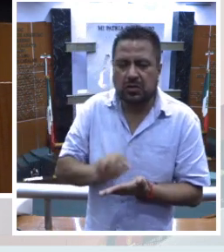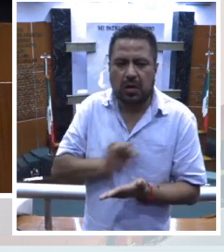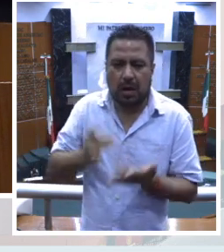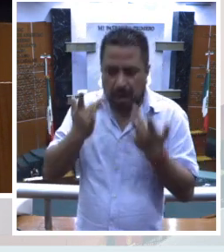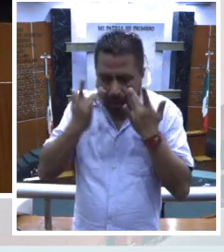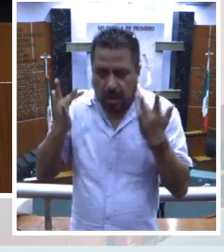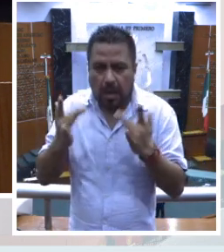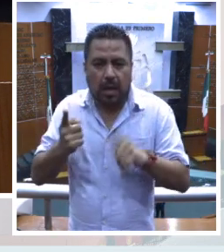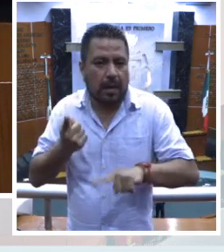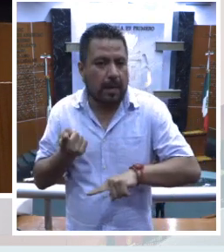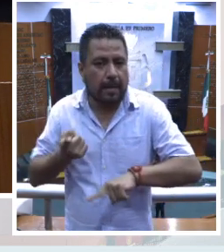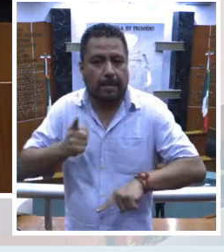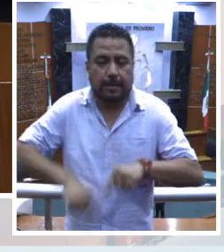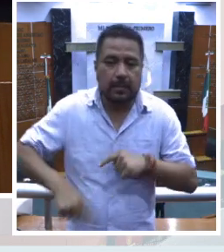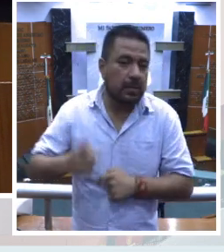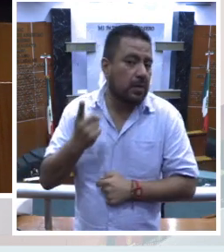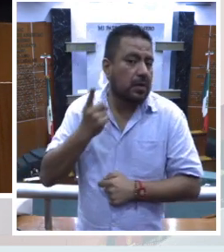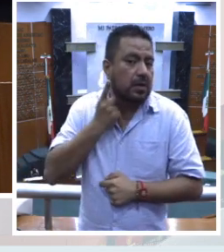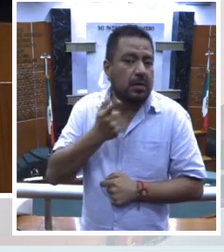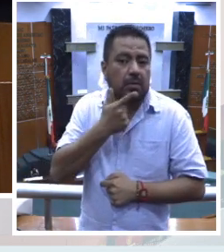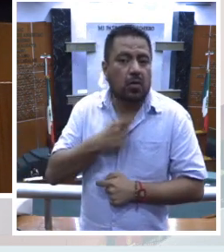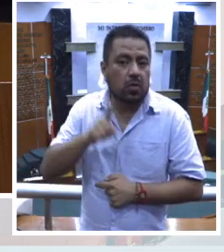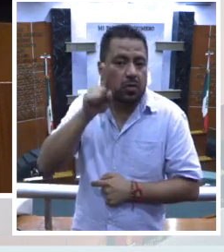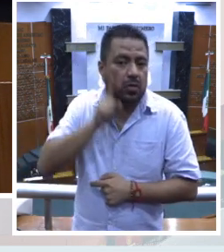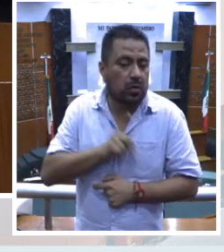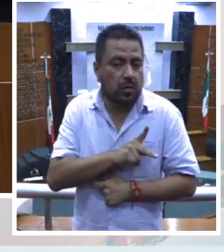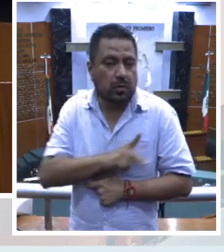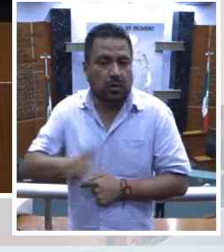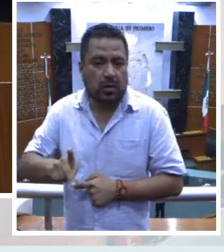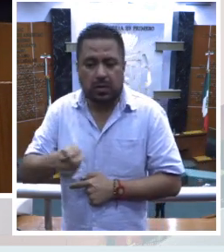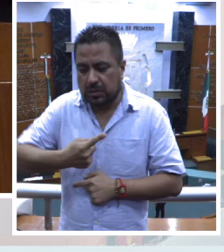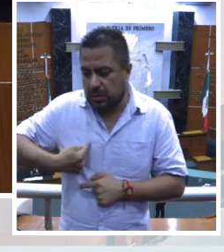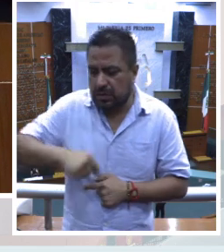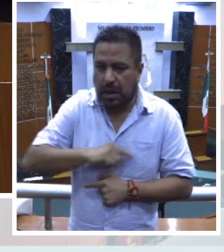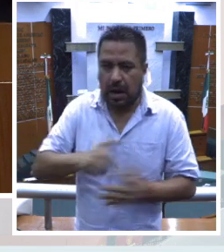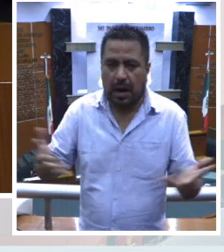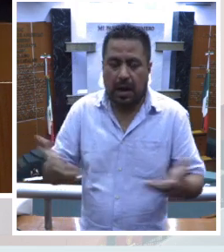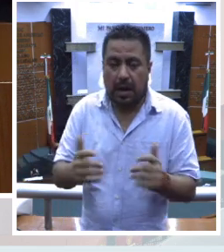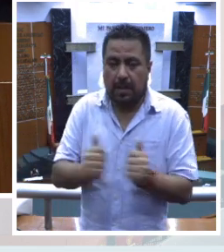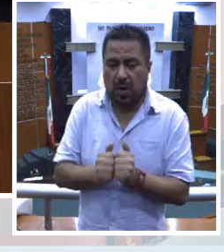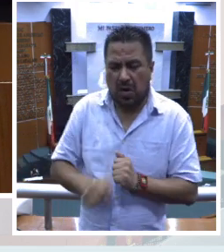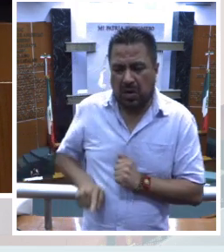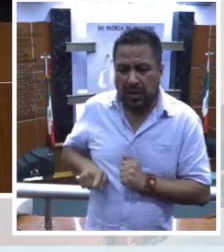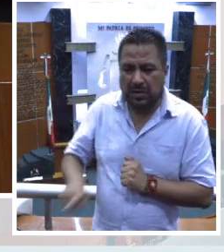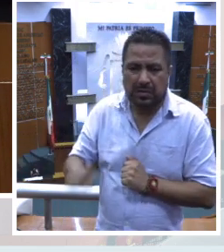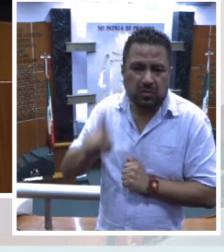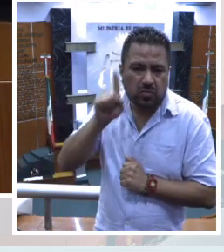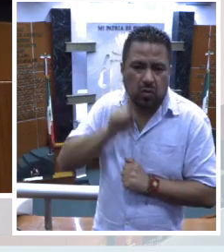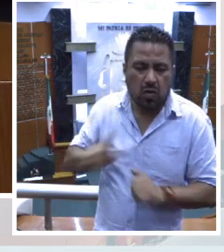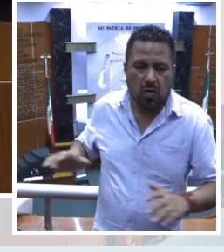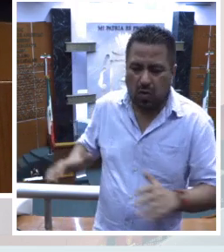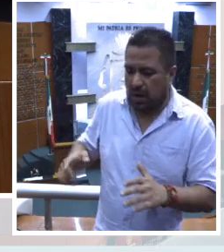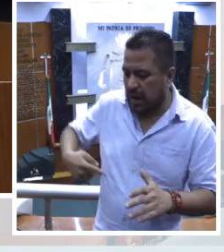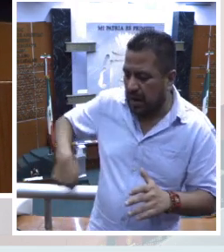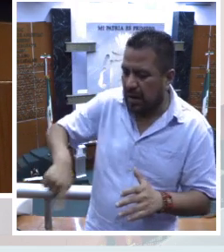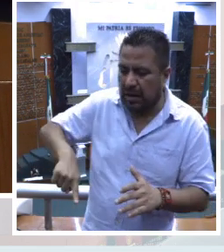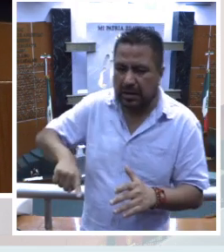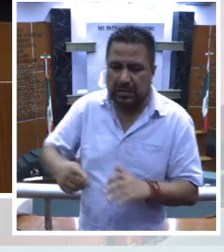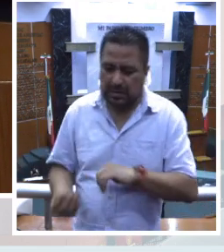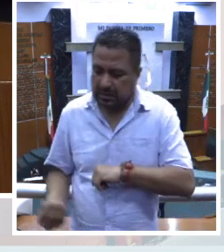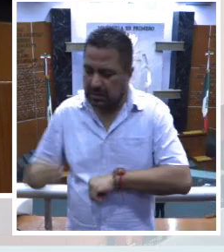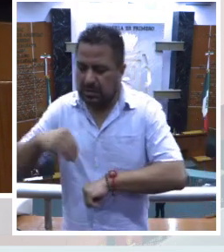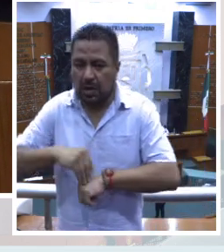irrenunciable. Diputadas y diputados, hagámoslo por ellas, que sea un eje central en la agenda de